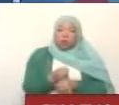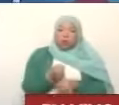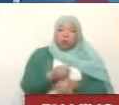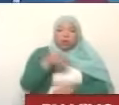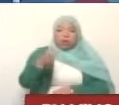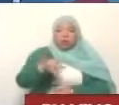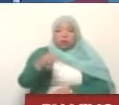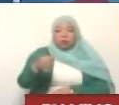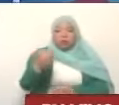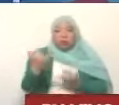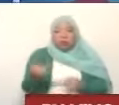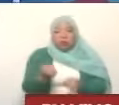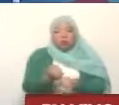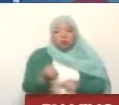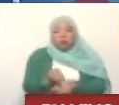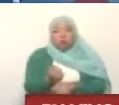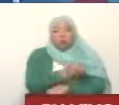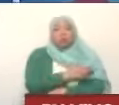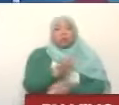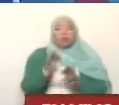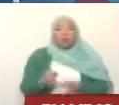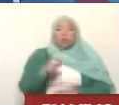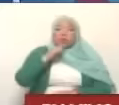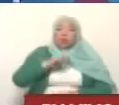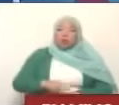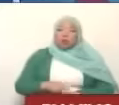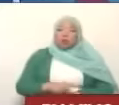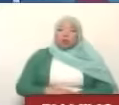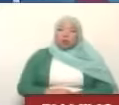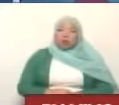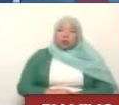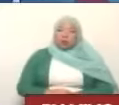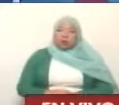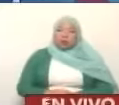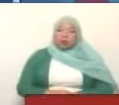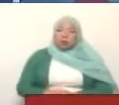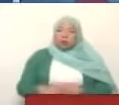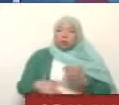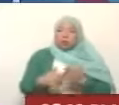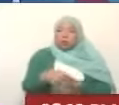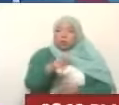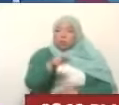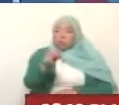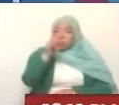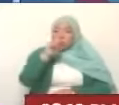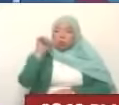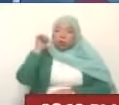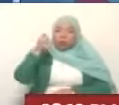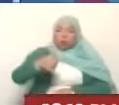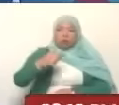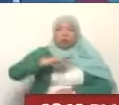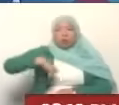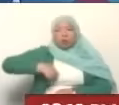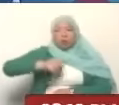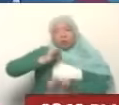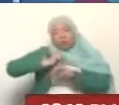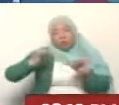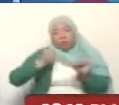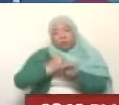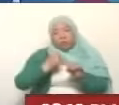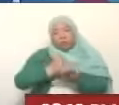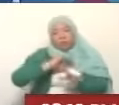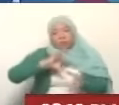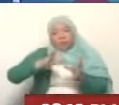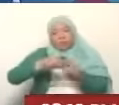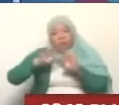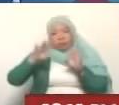digo. Estamos del lado correcto de la historia. Hace 200 años luchamos por nuestra independencia y cambiamos